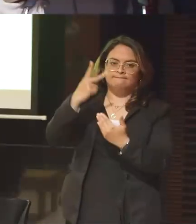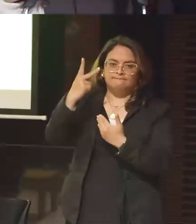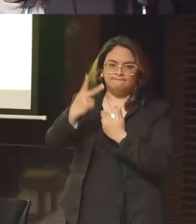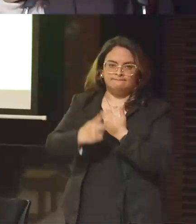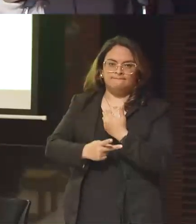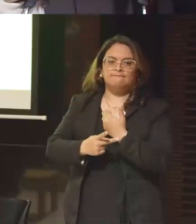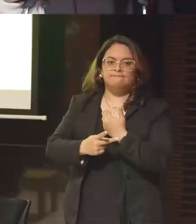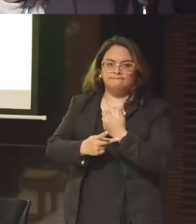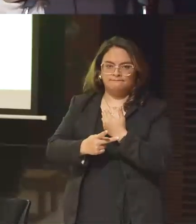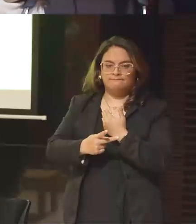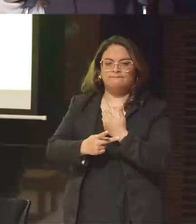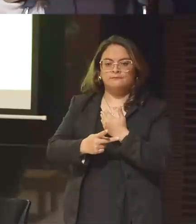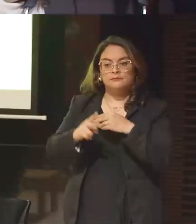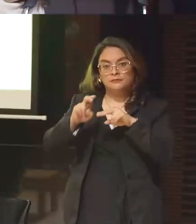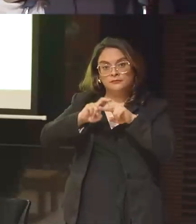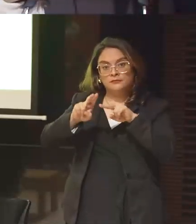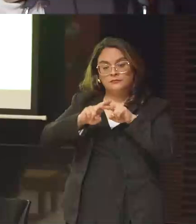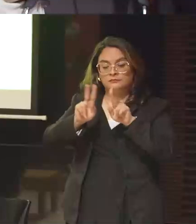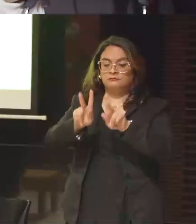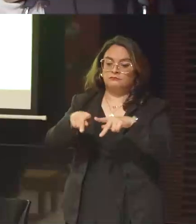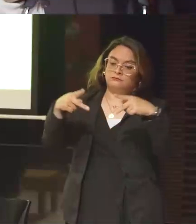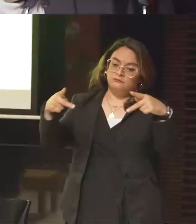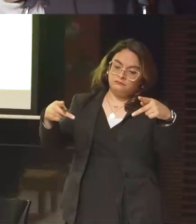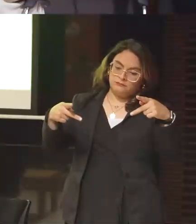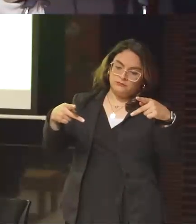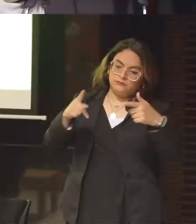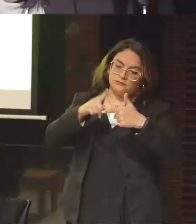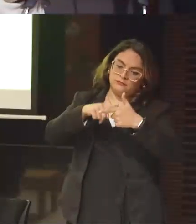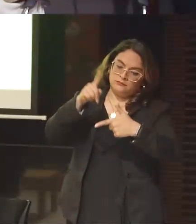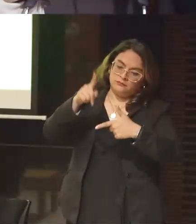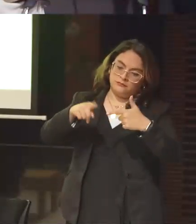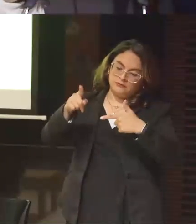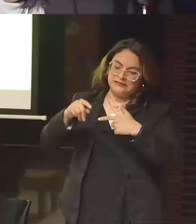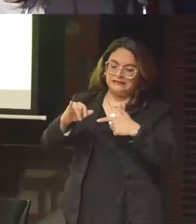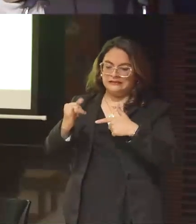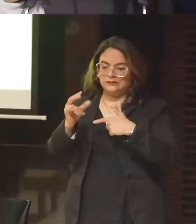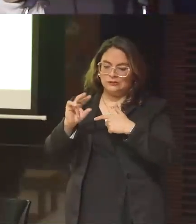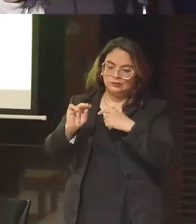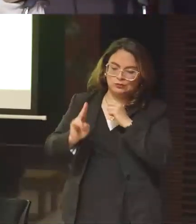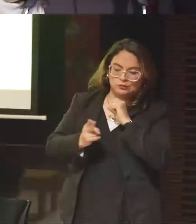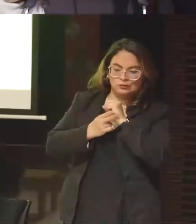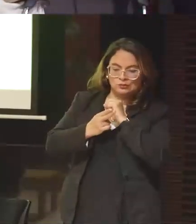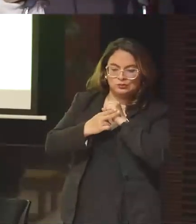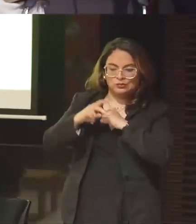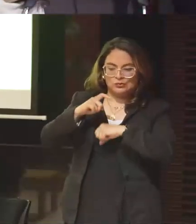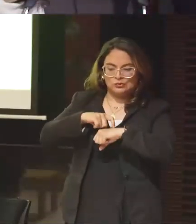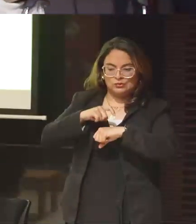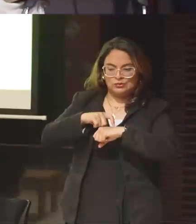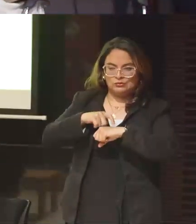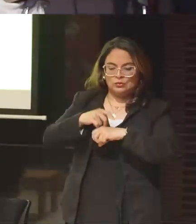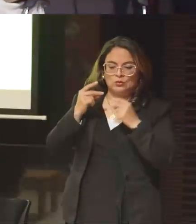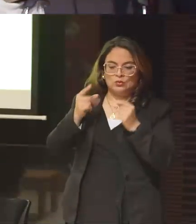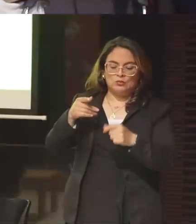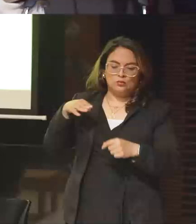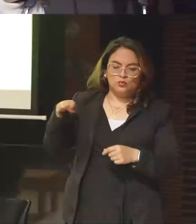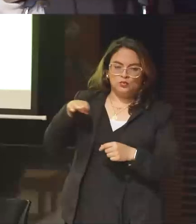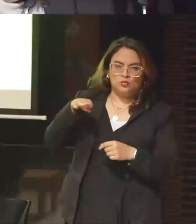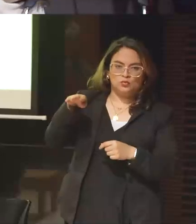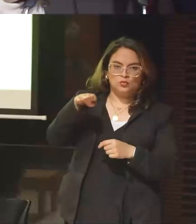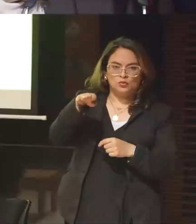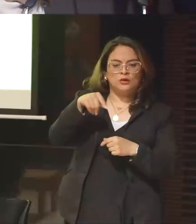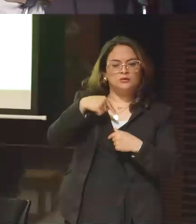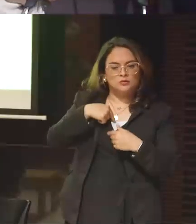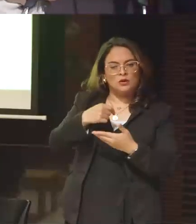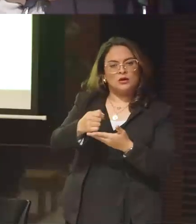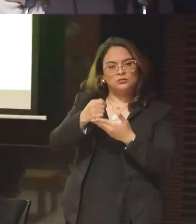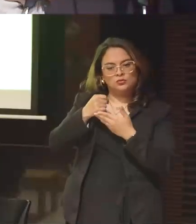las grandes columnas y desde cuánto es la eficiencia de ahorrarme tanto tiempo en un trayecto, sino cómo nos cambia como ciudad, pero además cómo